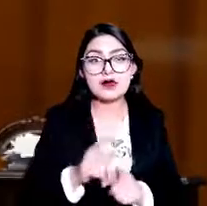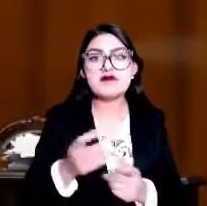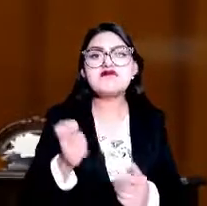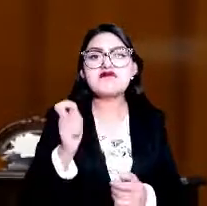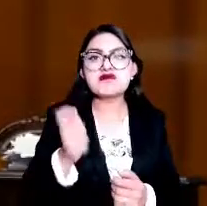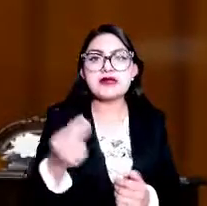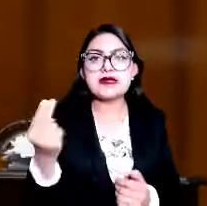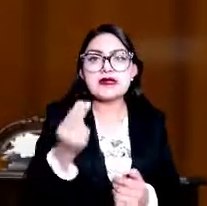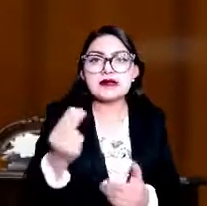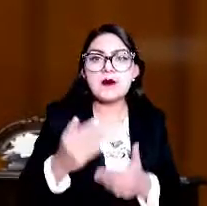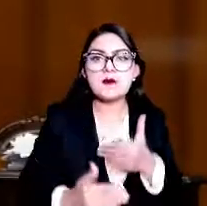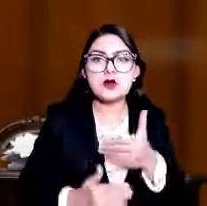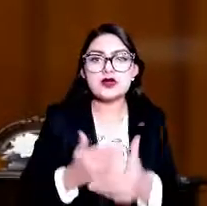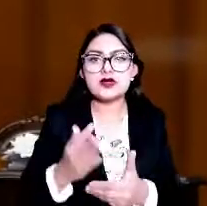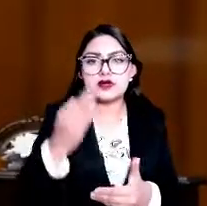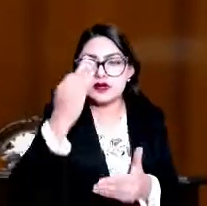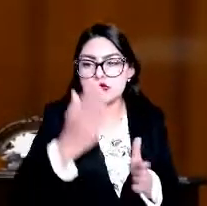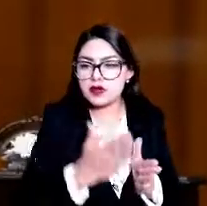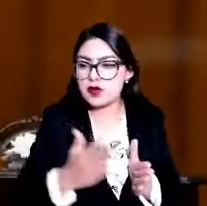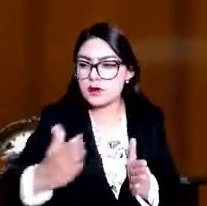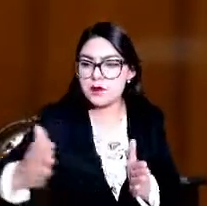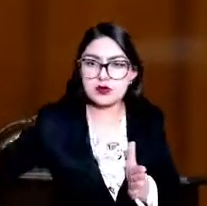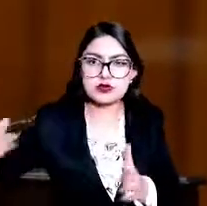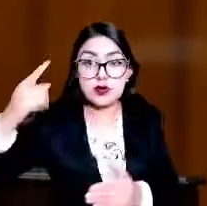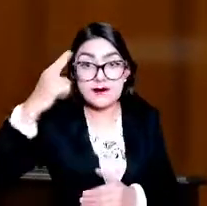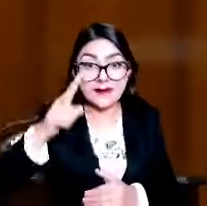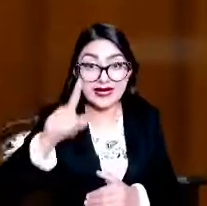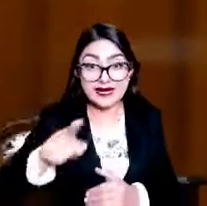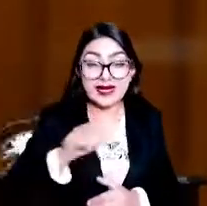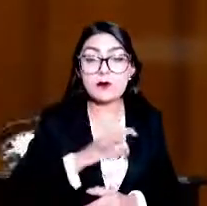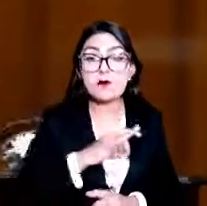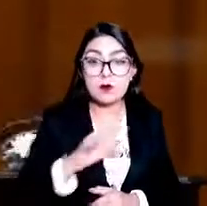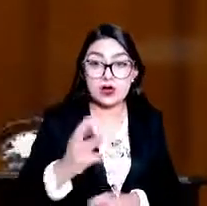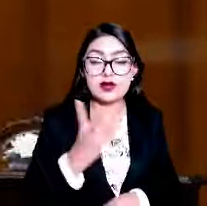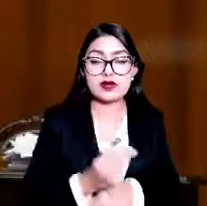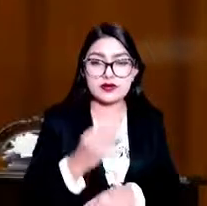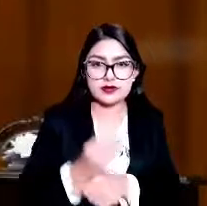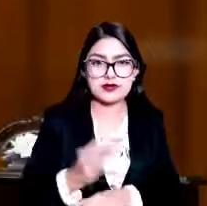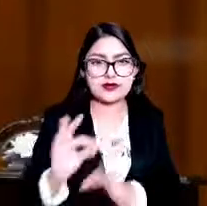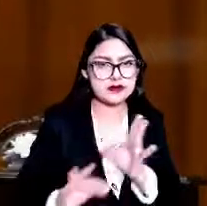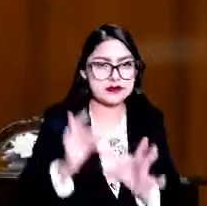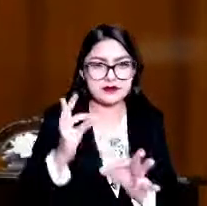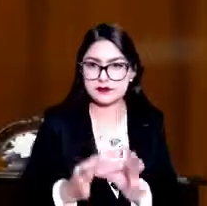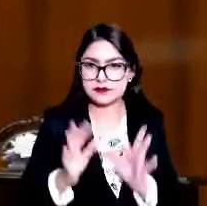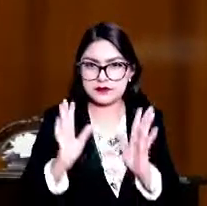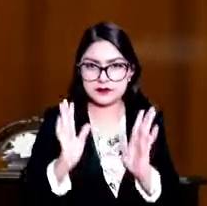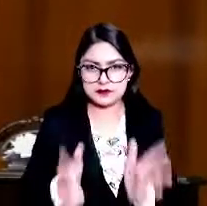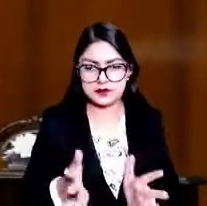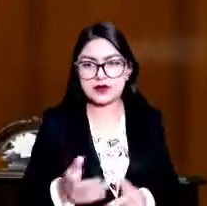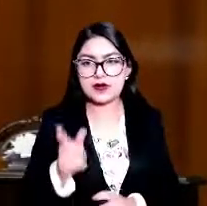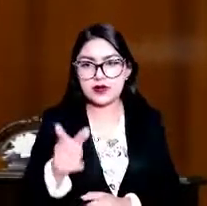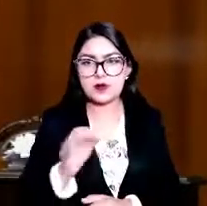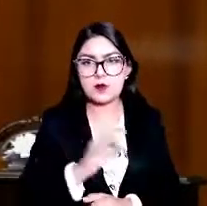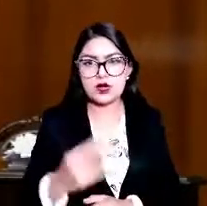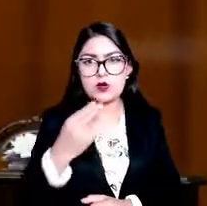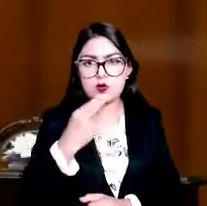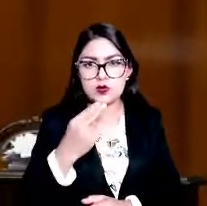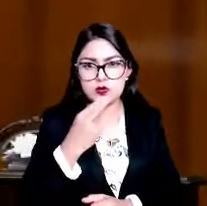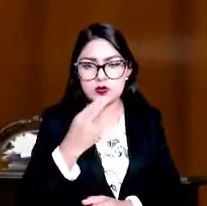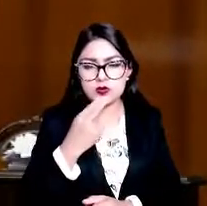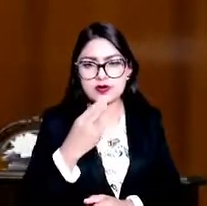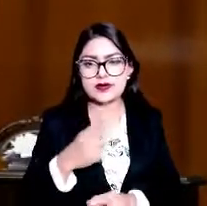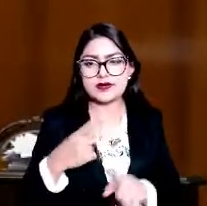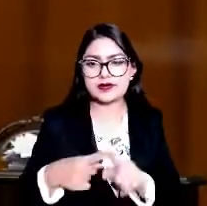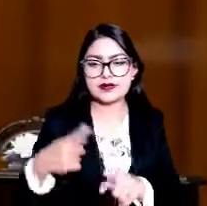procesos estimados para que esta obra sea funcional y utilizable por las